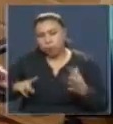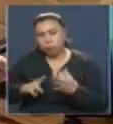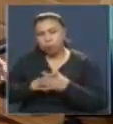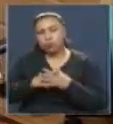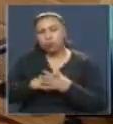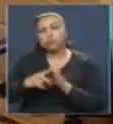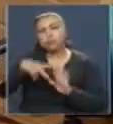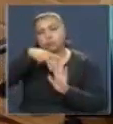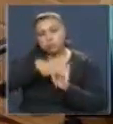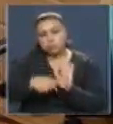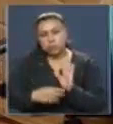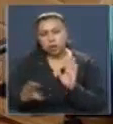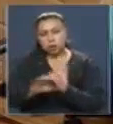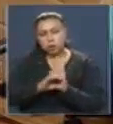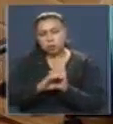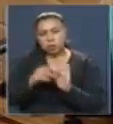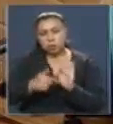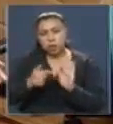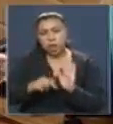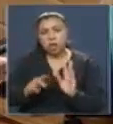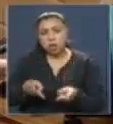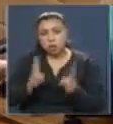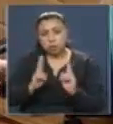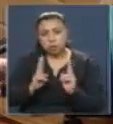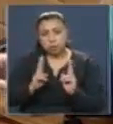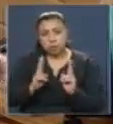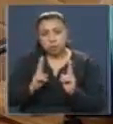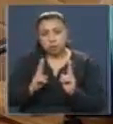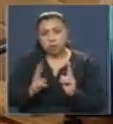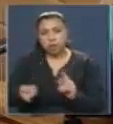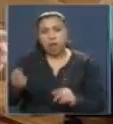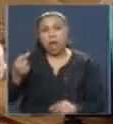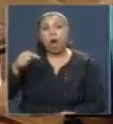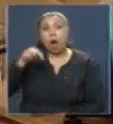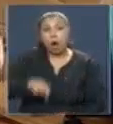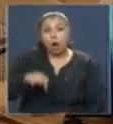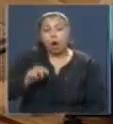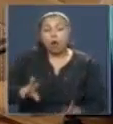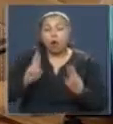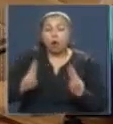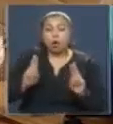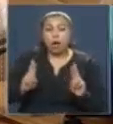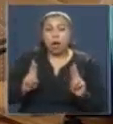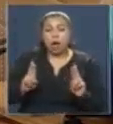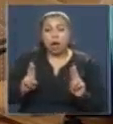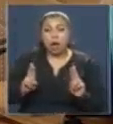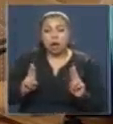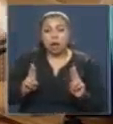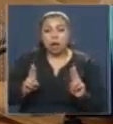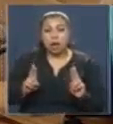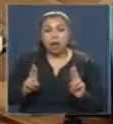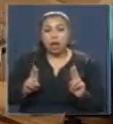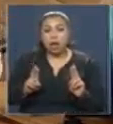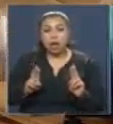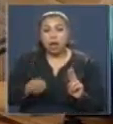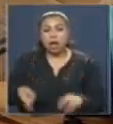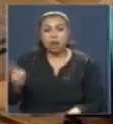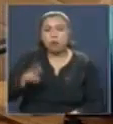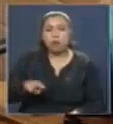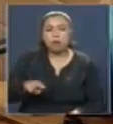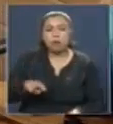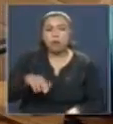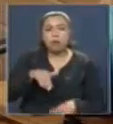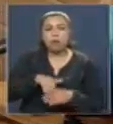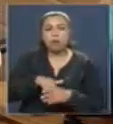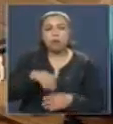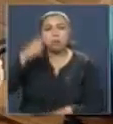reforma constitucional que nos va a permitir el día de hoy, espero, reponer un principio para los